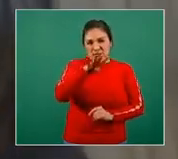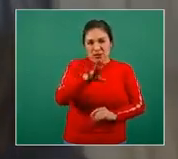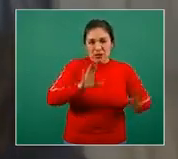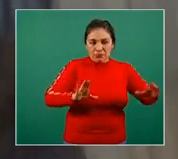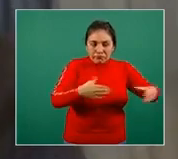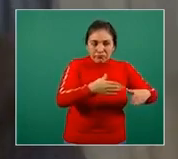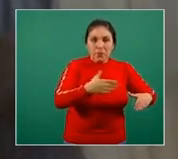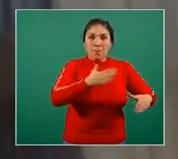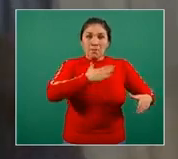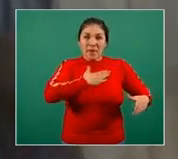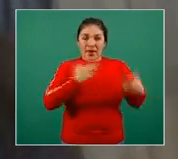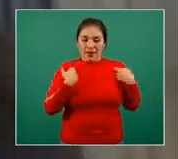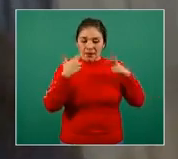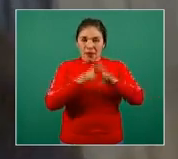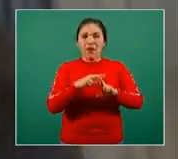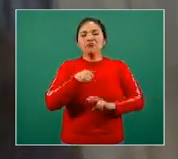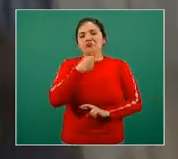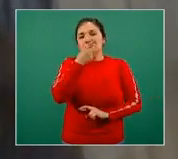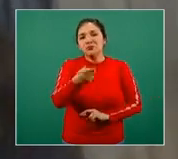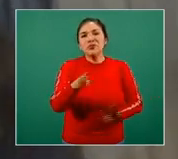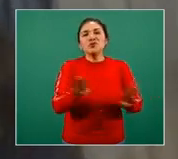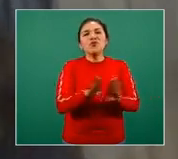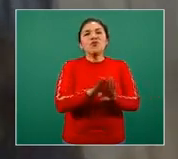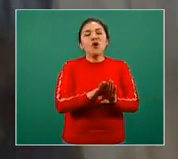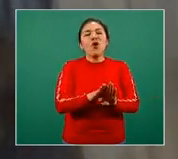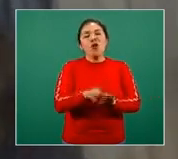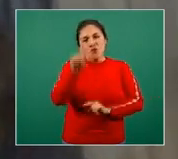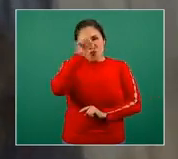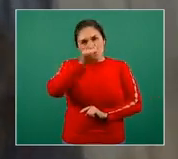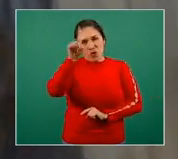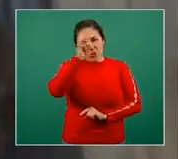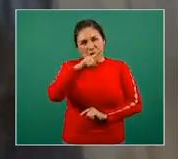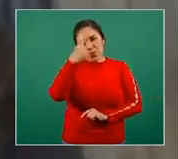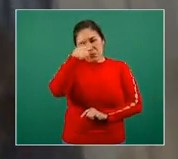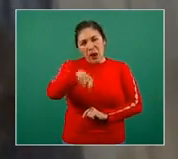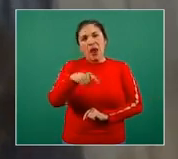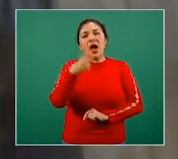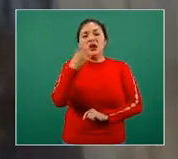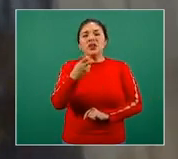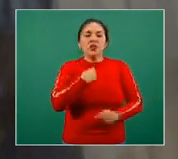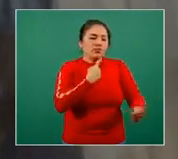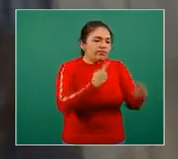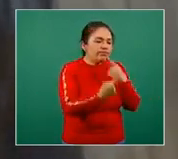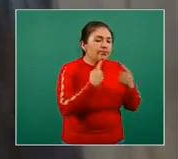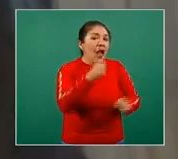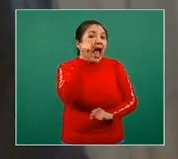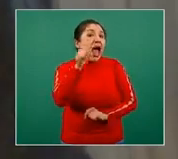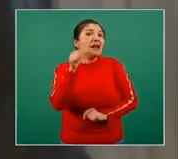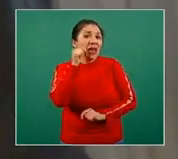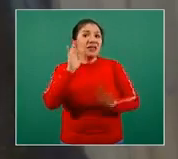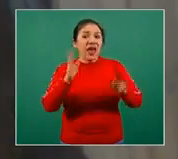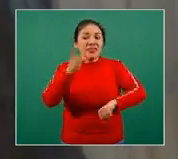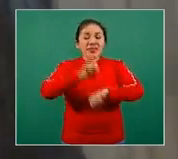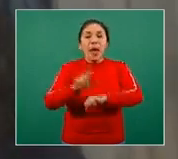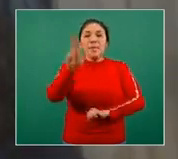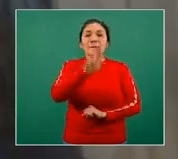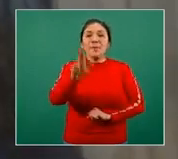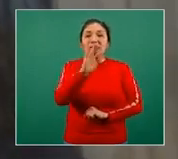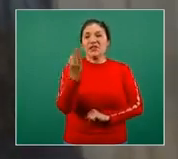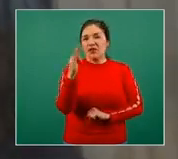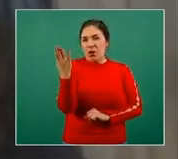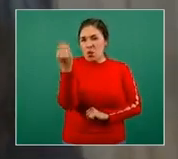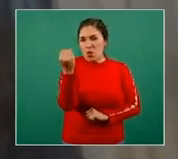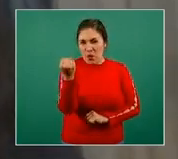COVID-19, me es muy grato presentarle las recomendaciones a las que llegamos en la sesión de ayer, martes 9 de